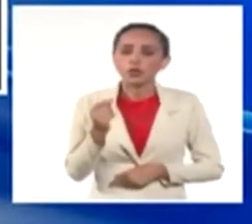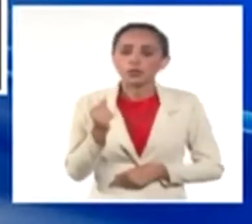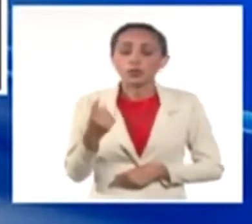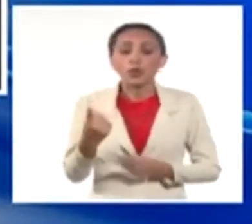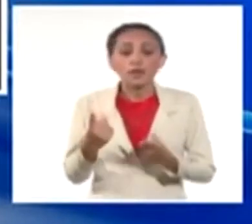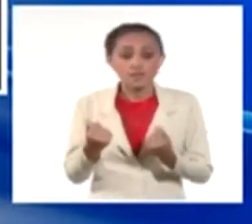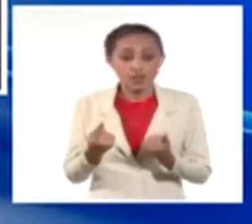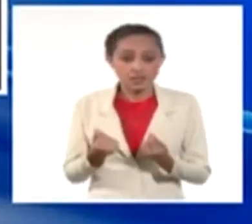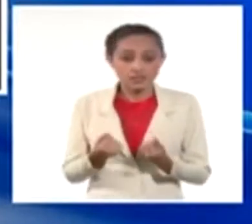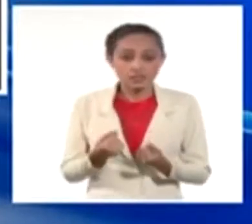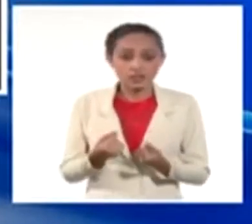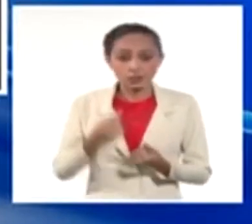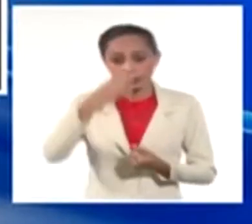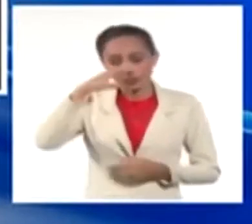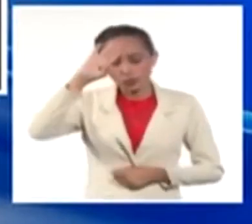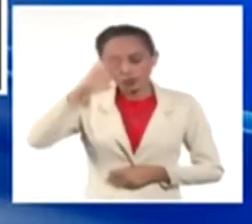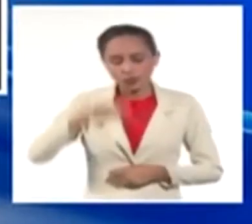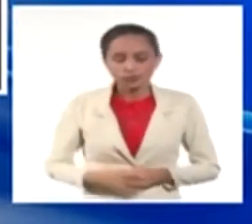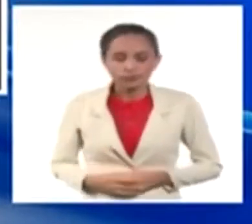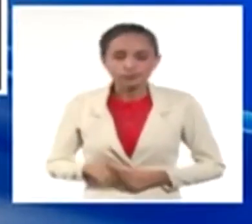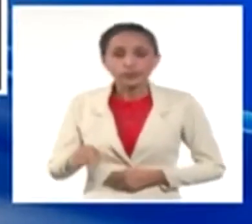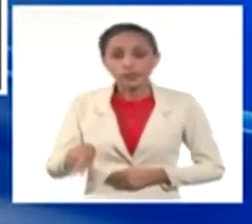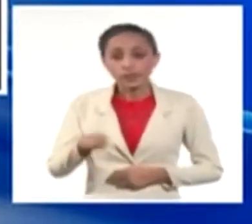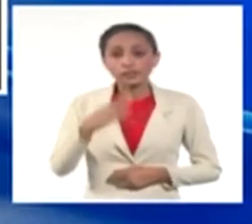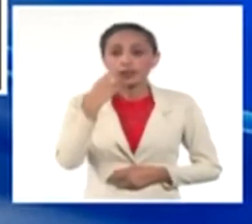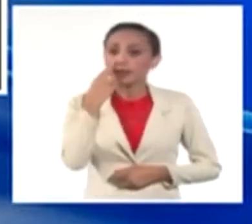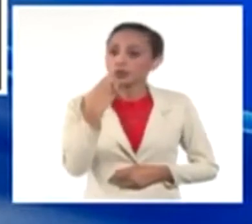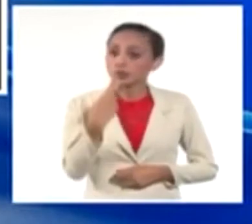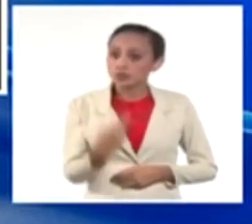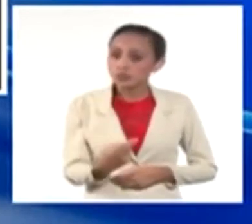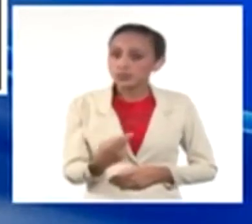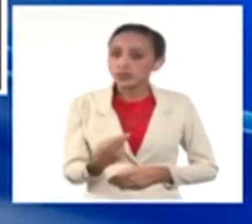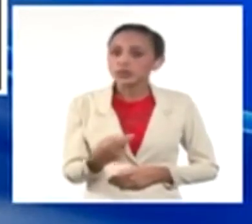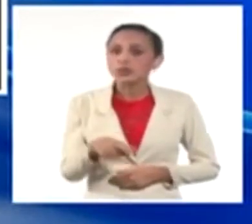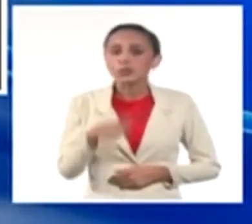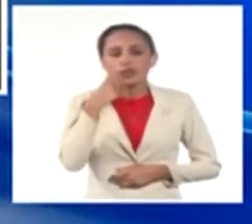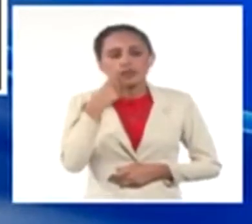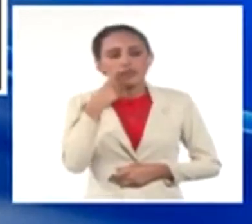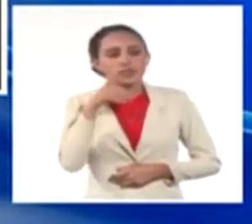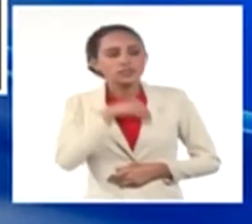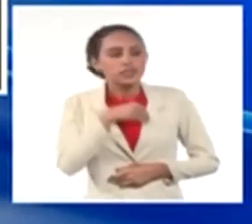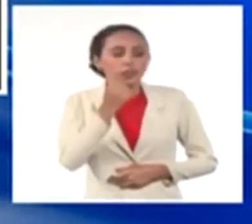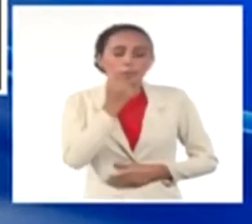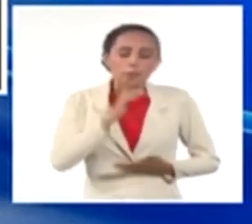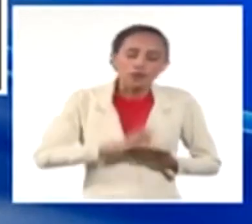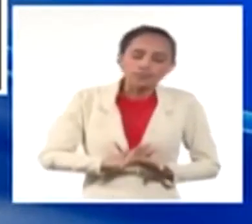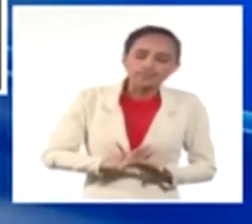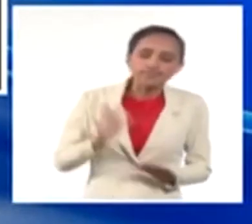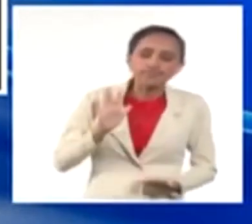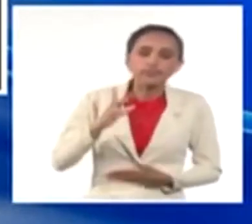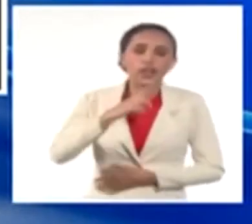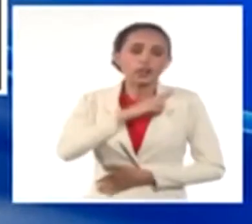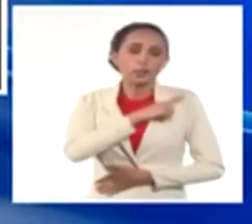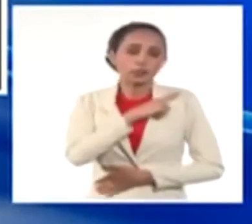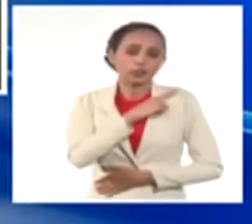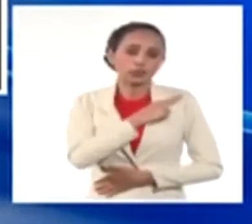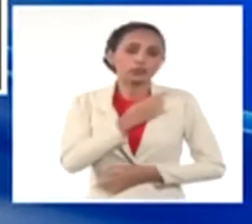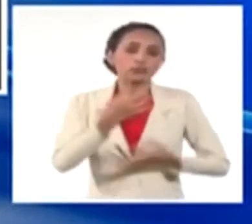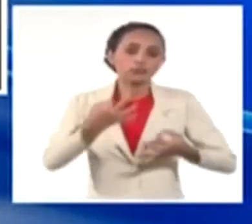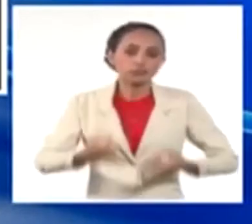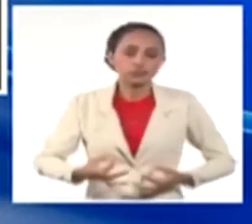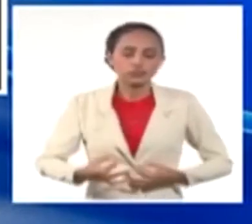país. Que este reconocimiento sirva para ganar más compromiso y responsabilidad, y que